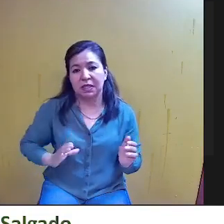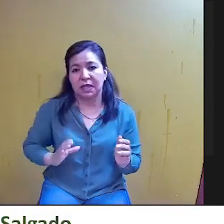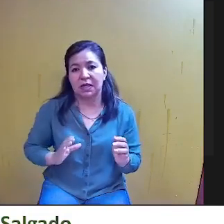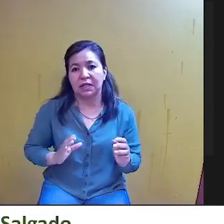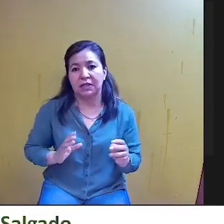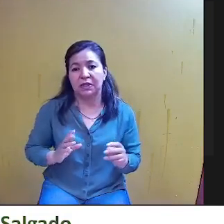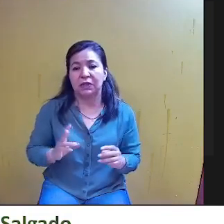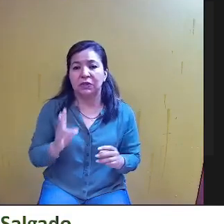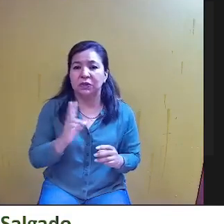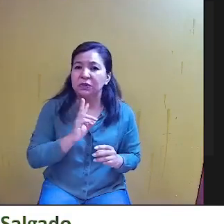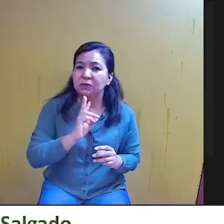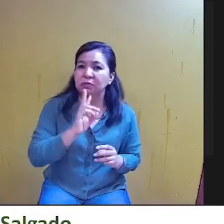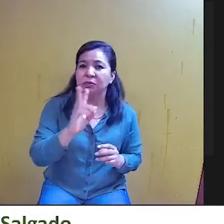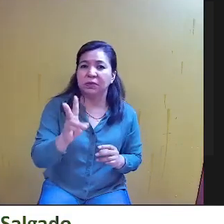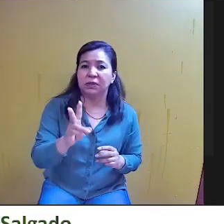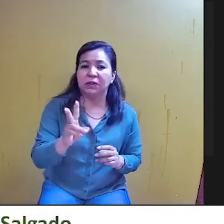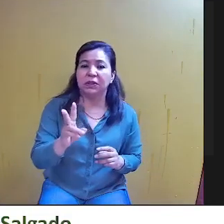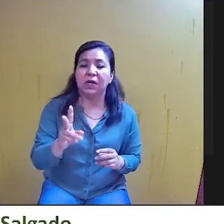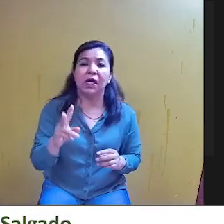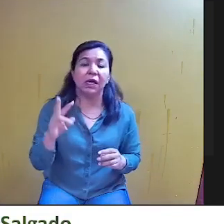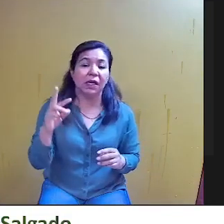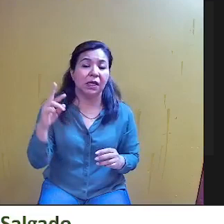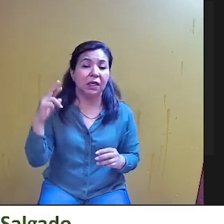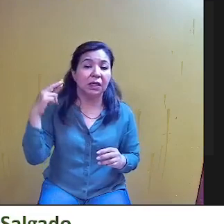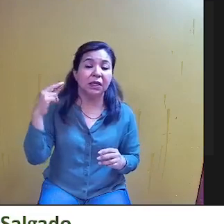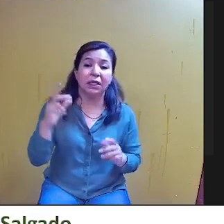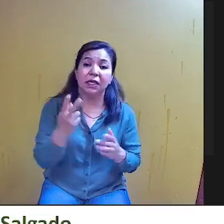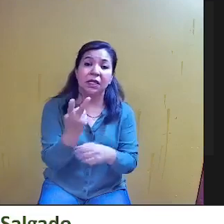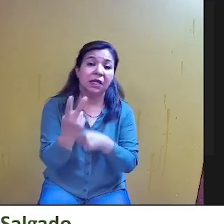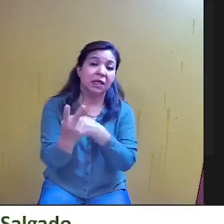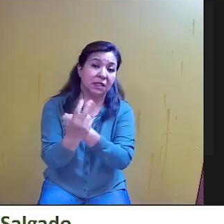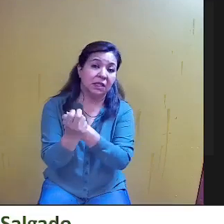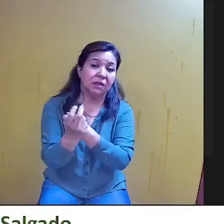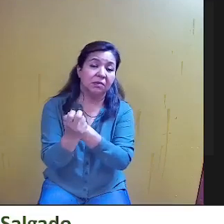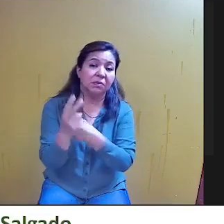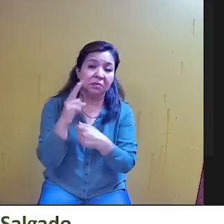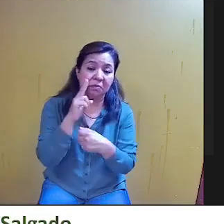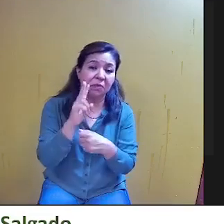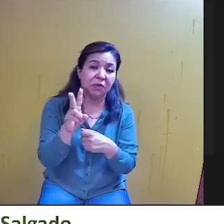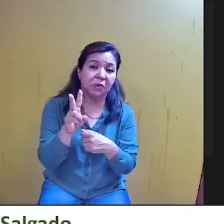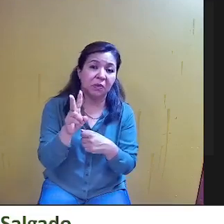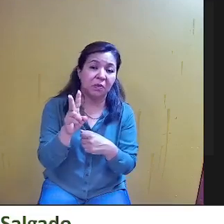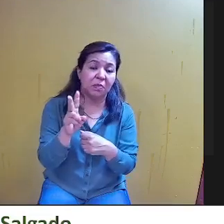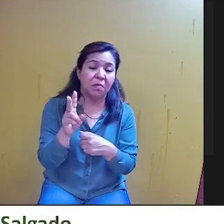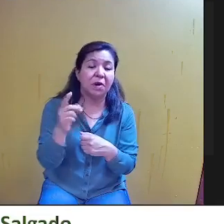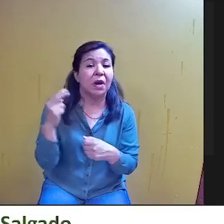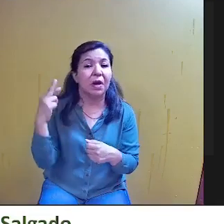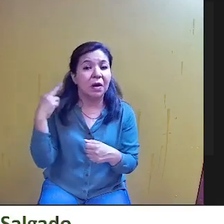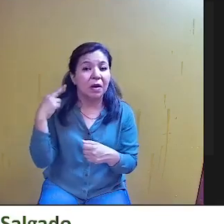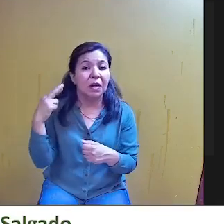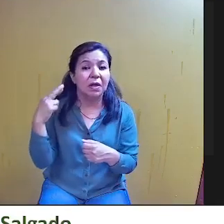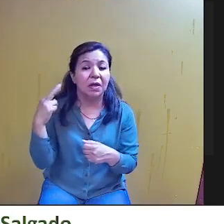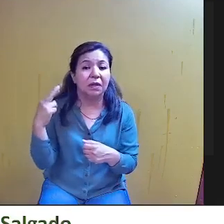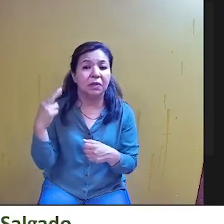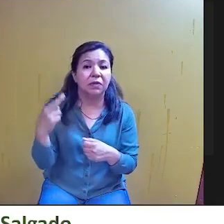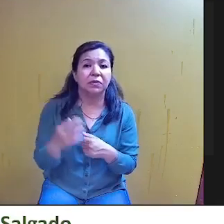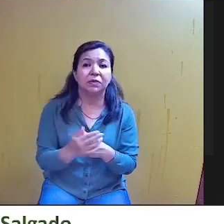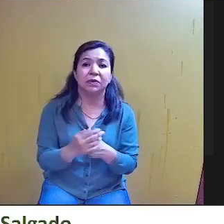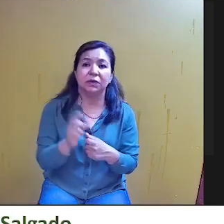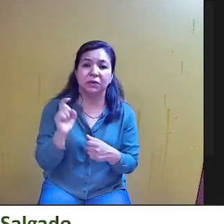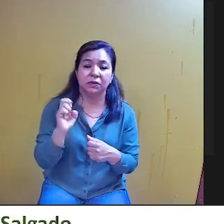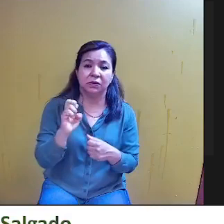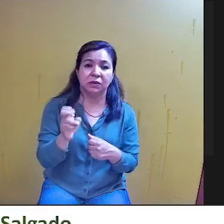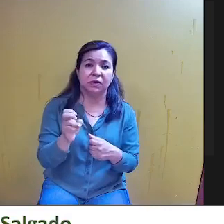partidos políticos en radio y televisión. Ello con el objeto de evitar conductas que puedan